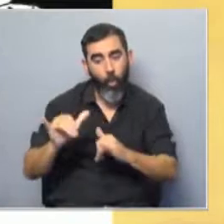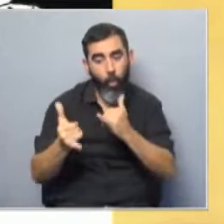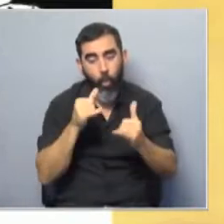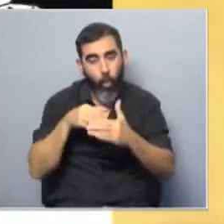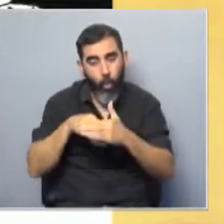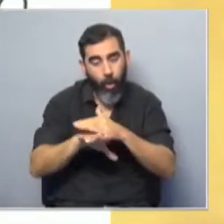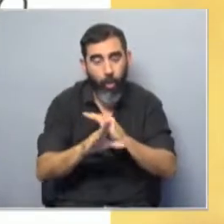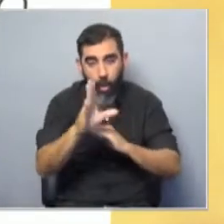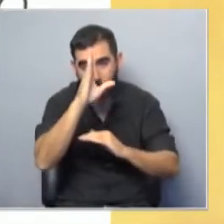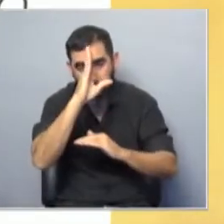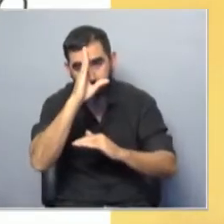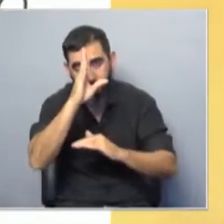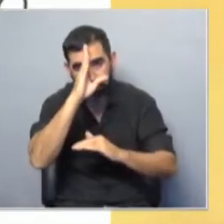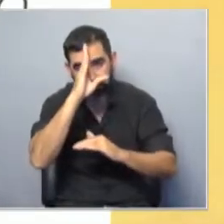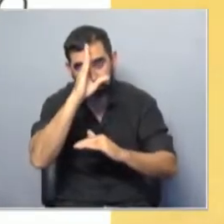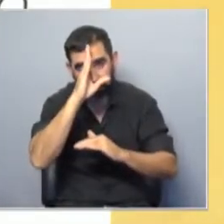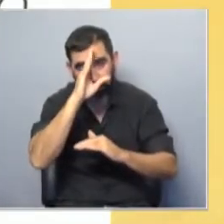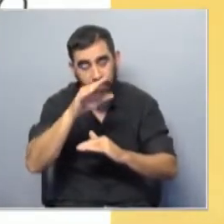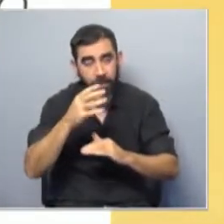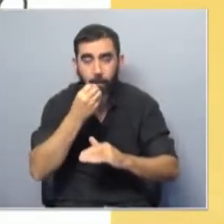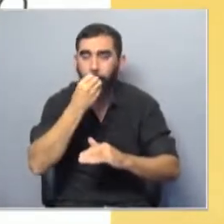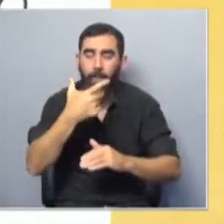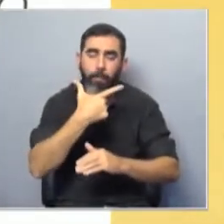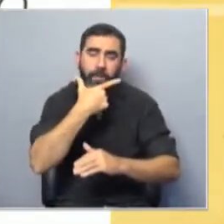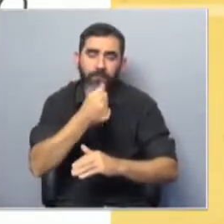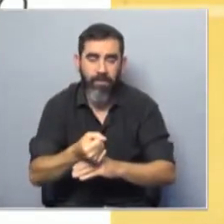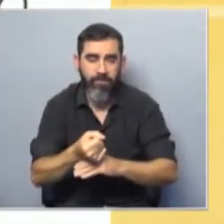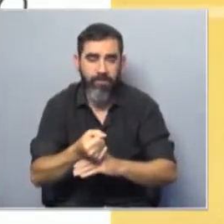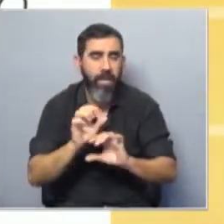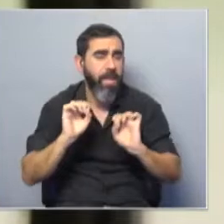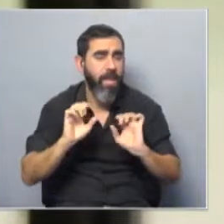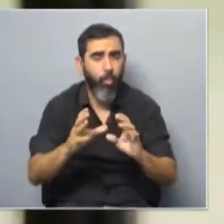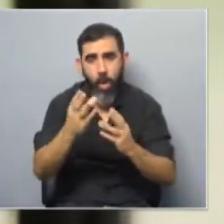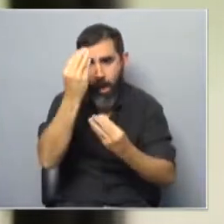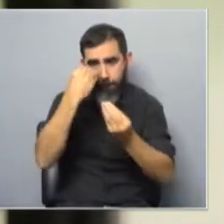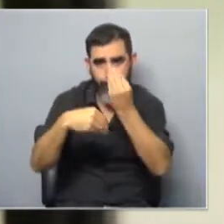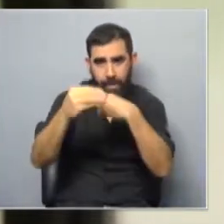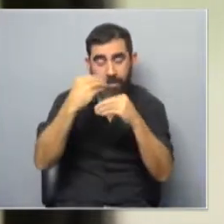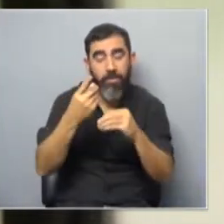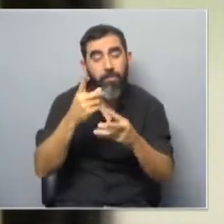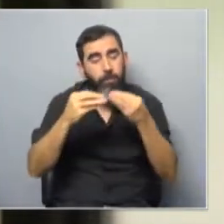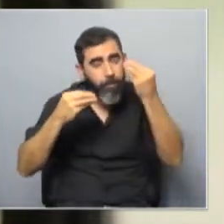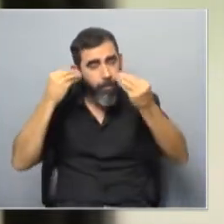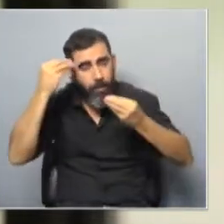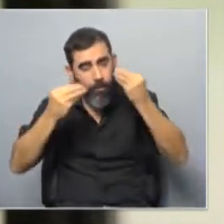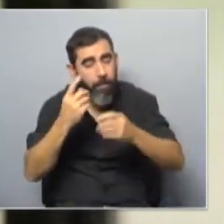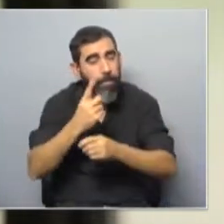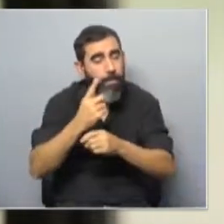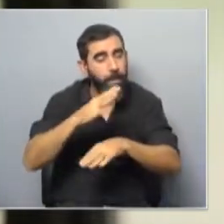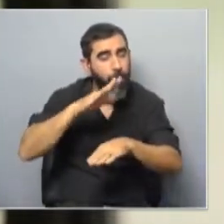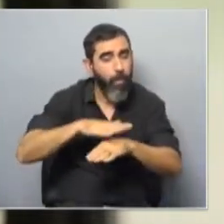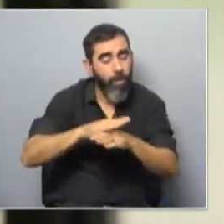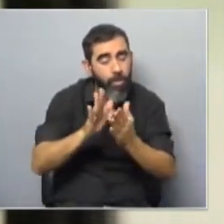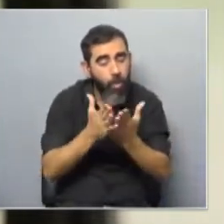el aprendizaje, ¿no? El aprendizaje resulta mucho más fácil y entra naturalmente. Entonces fue como una preocupación desde que comencé a hacer